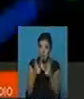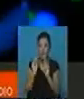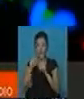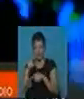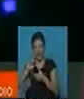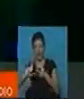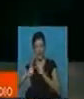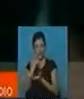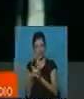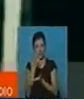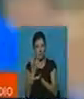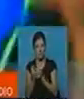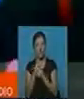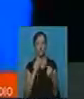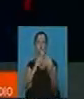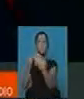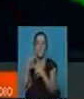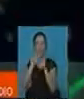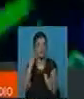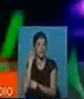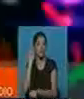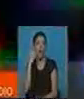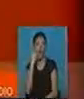citas con personas del mismo sexo.